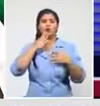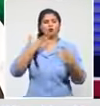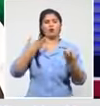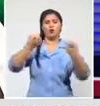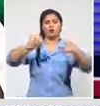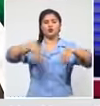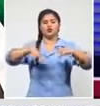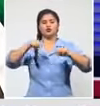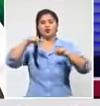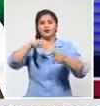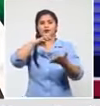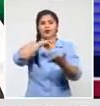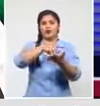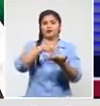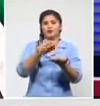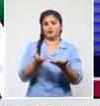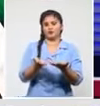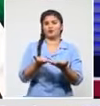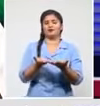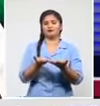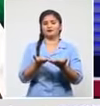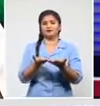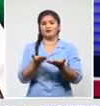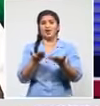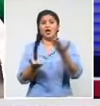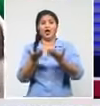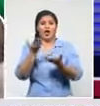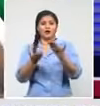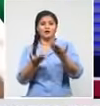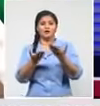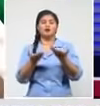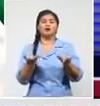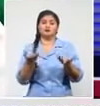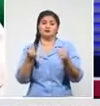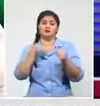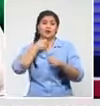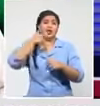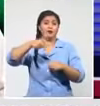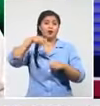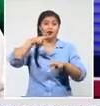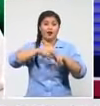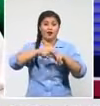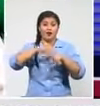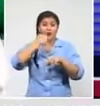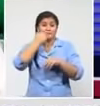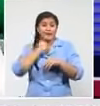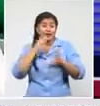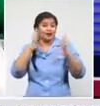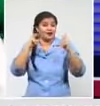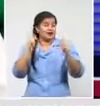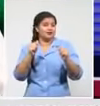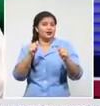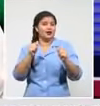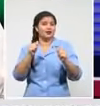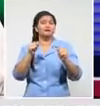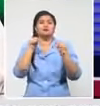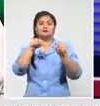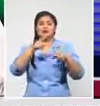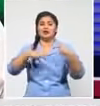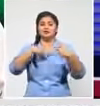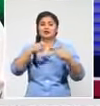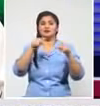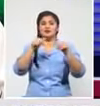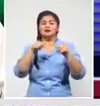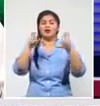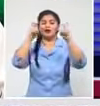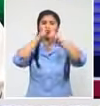tiene una transmisión importante, como pasa por ejemplo en La Habana, pero se hace un número de pruebas de